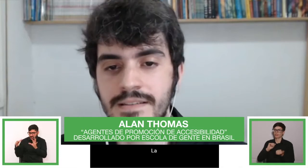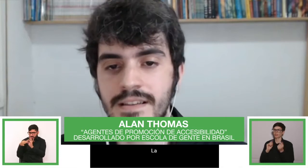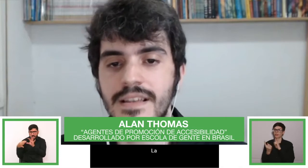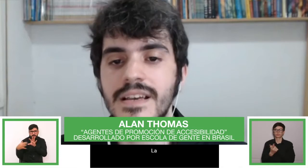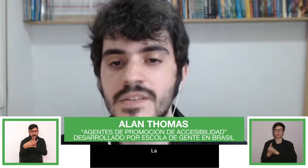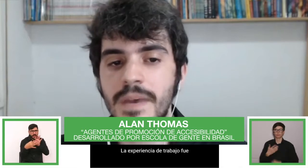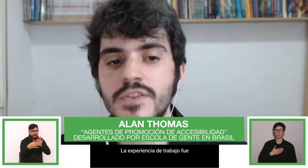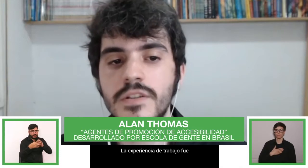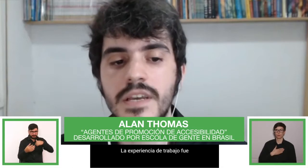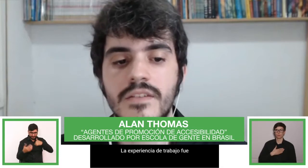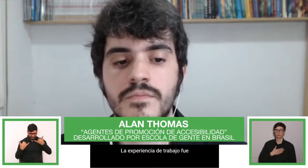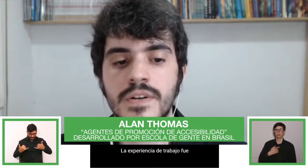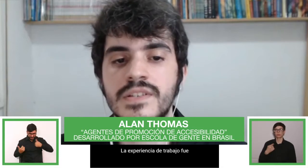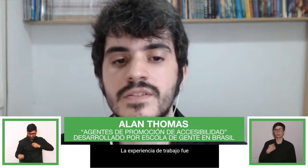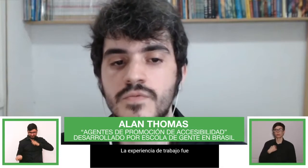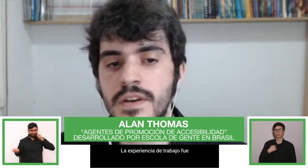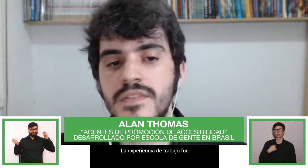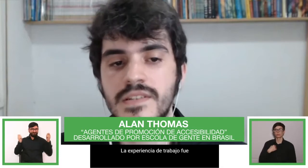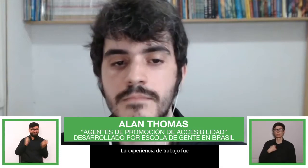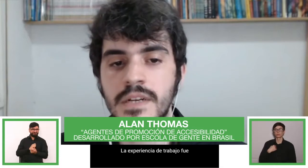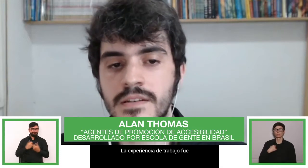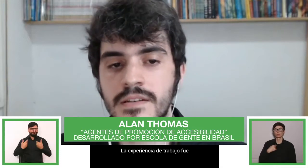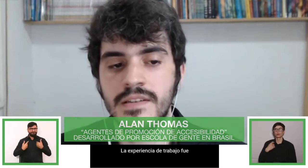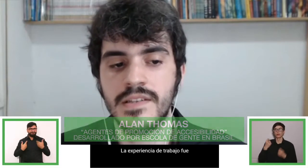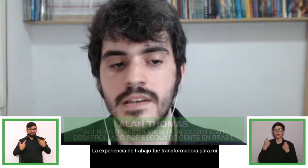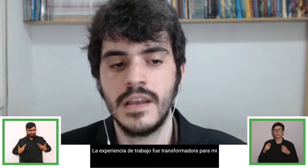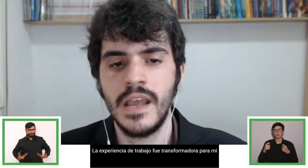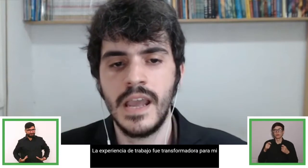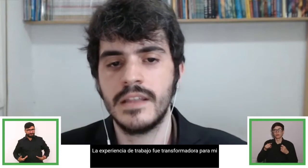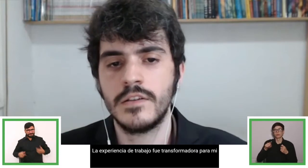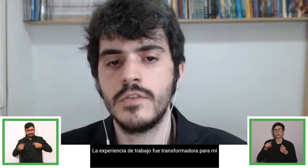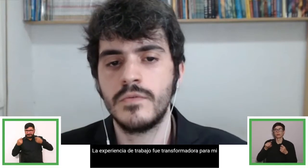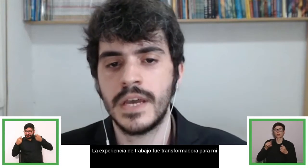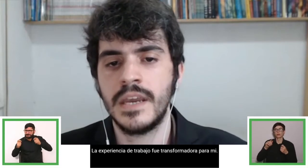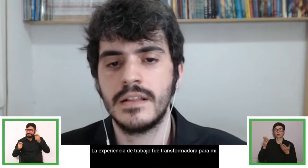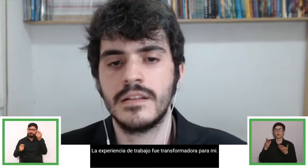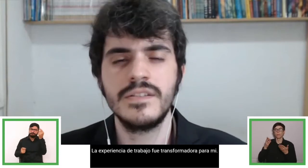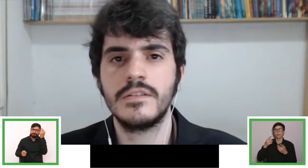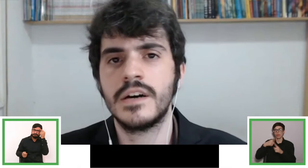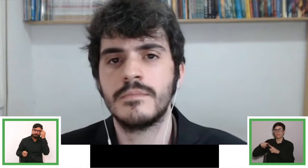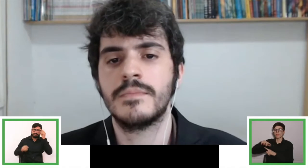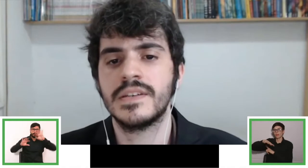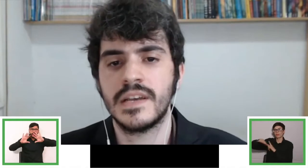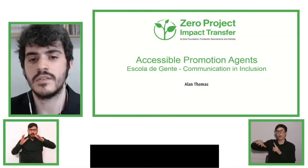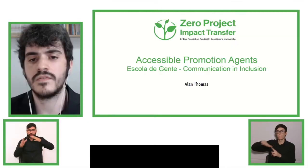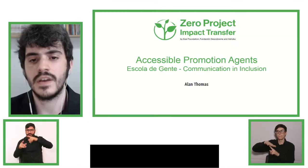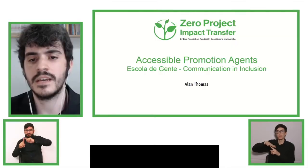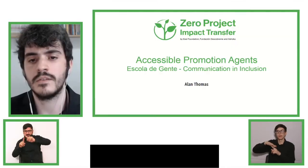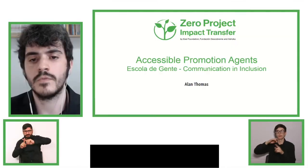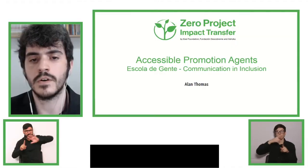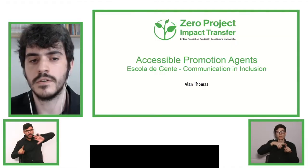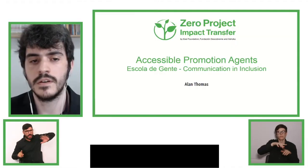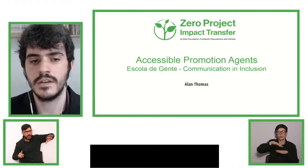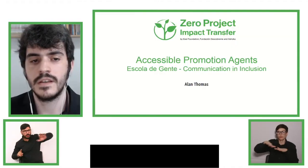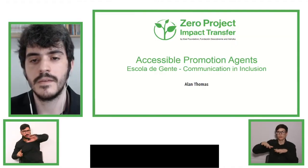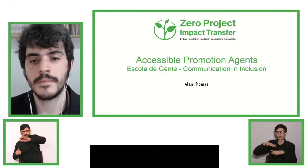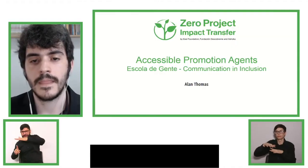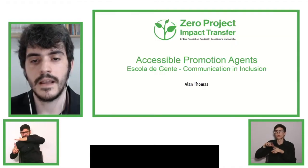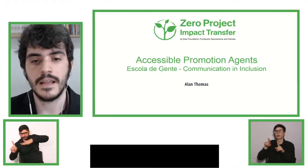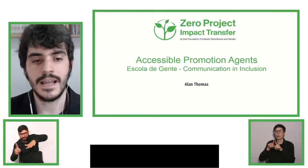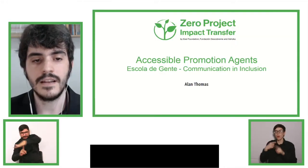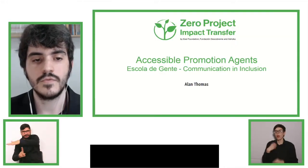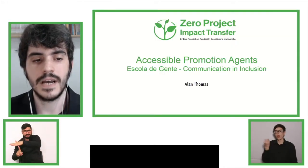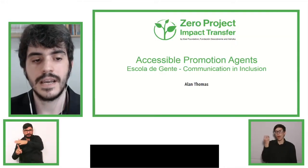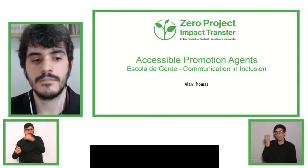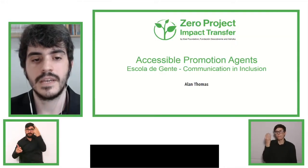Me convertí en un profesional que podía intervenir en los ambientes de personas con discapacidad y aprendí también sobre mí